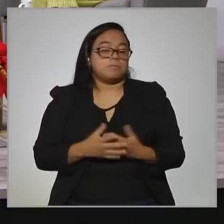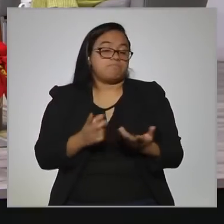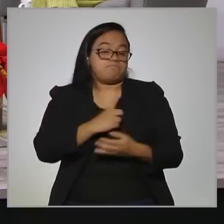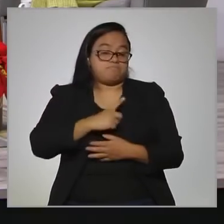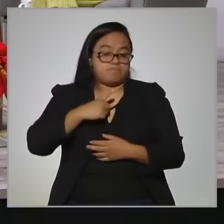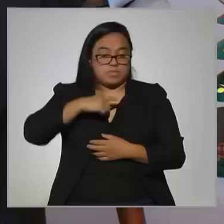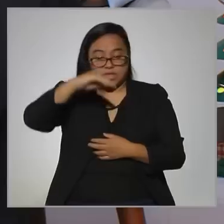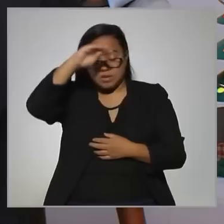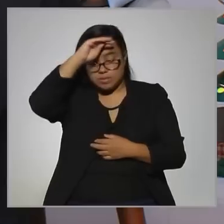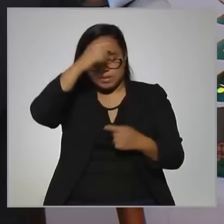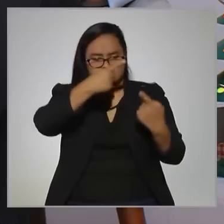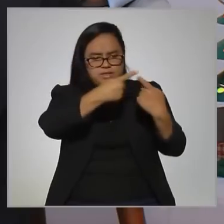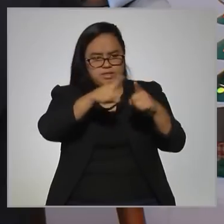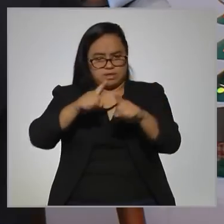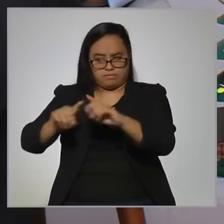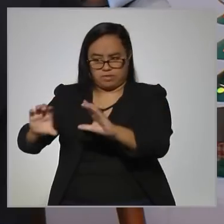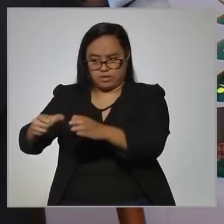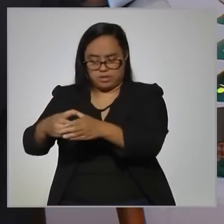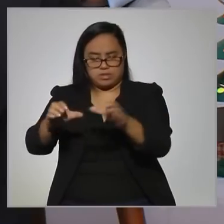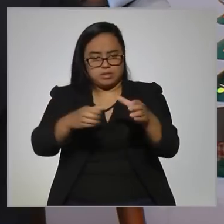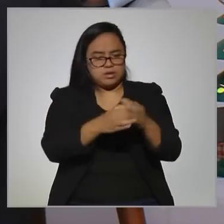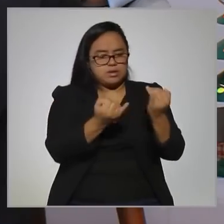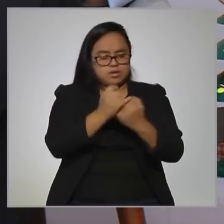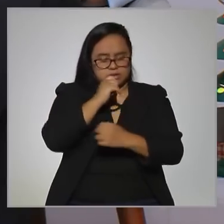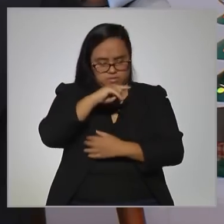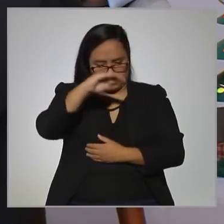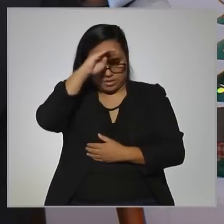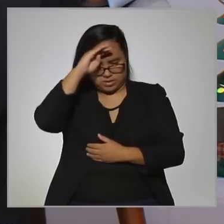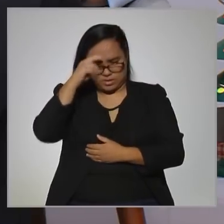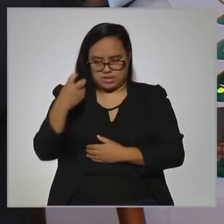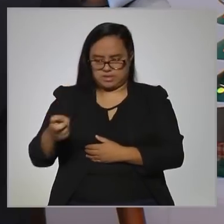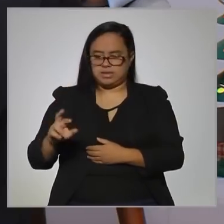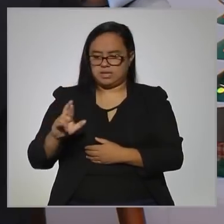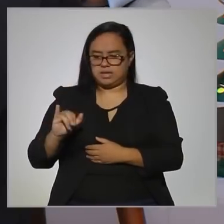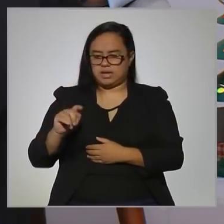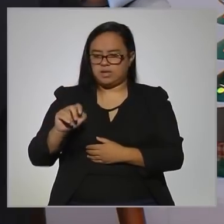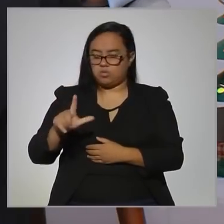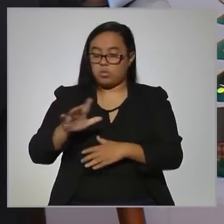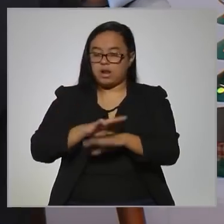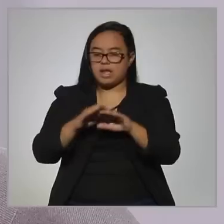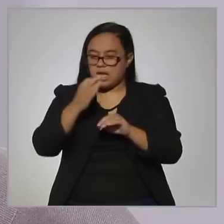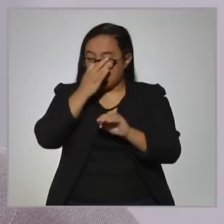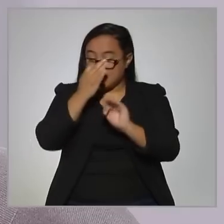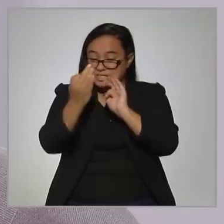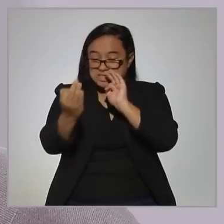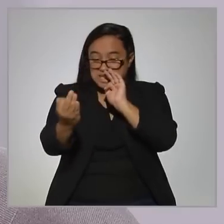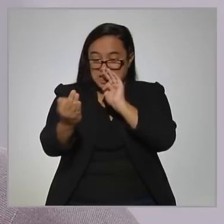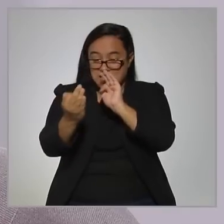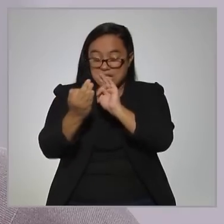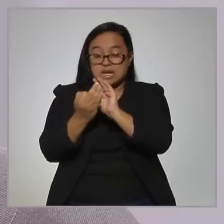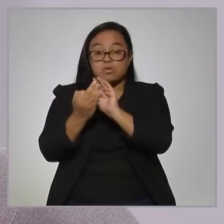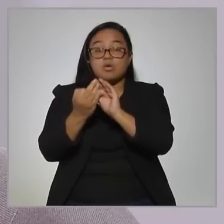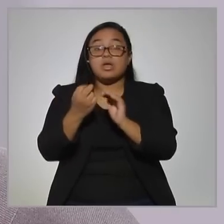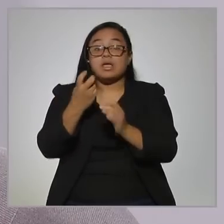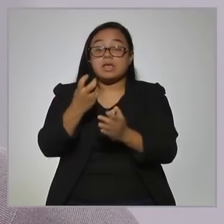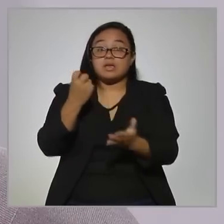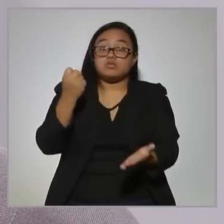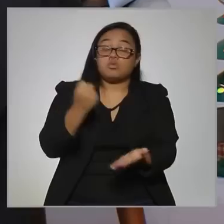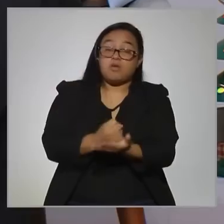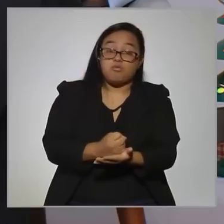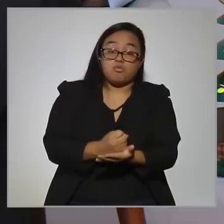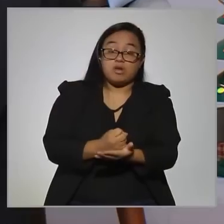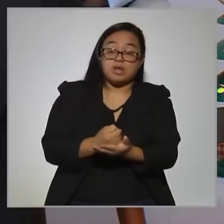que distintas comunidades están también planteando sus rituales muchísimo más cercanos y que evidentemente no necesariamente